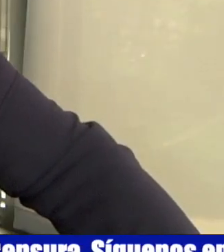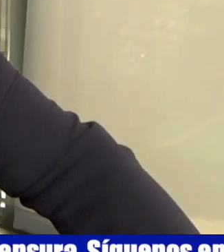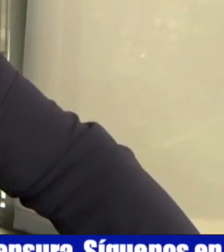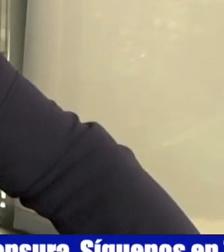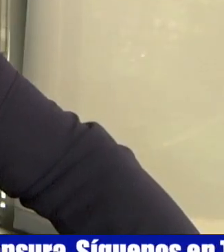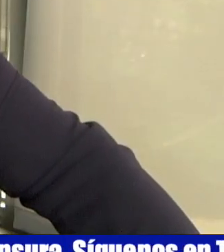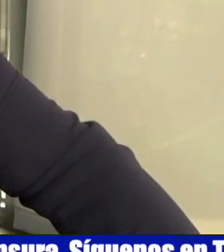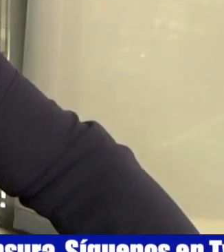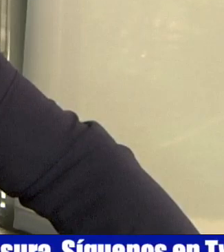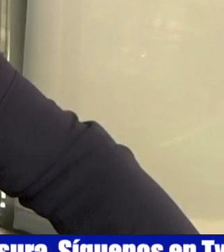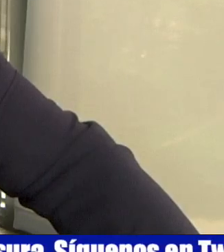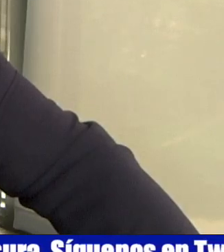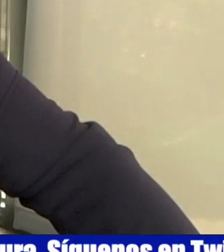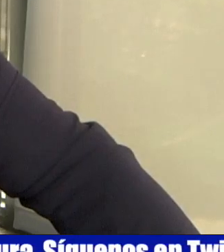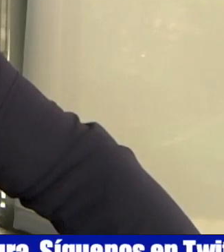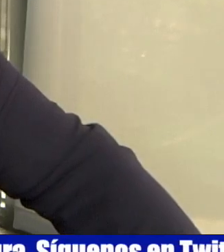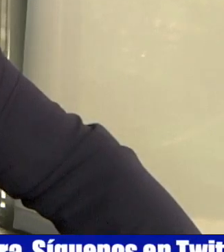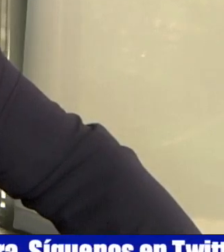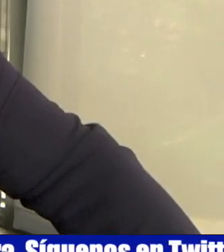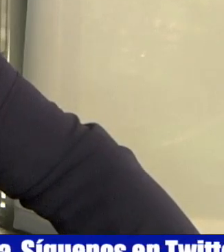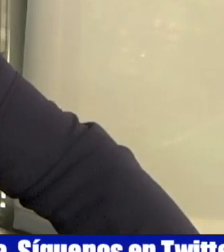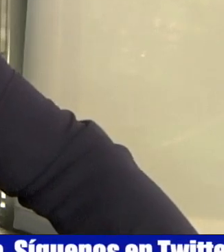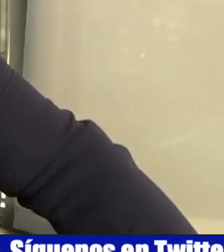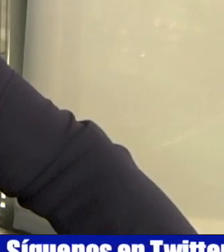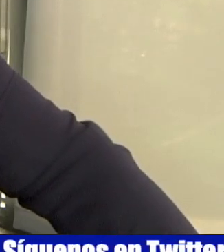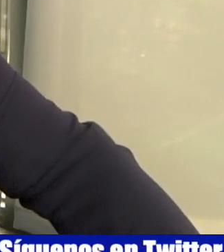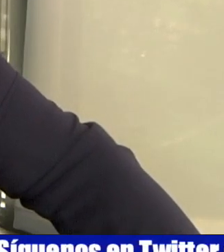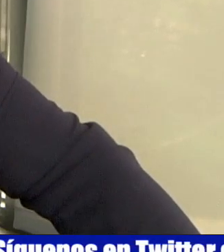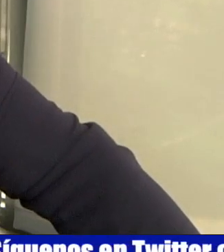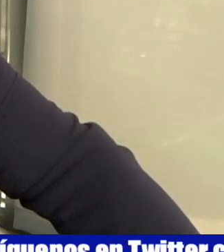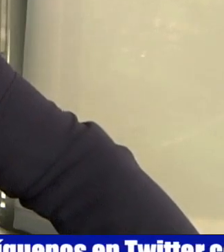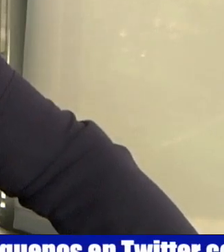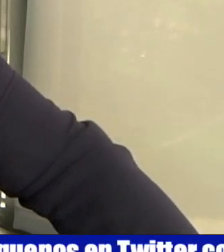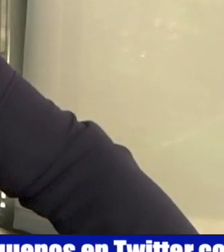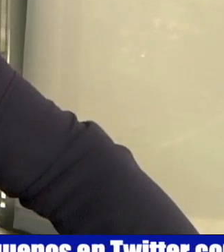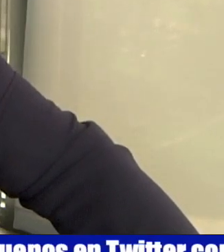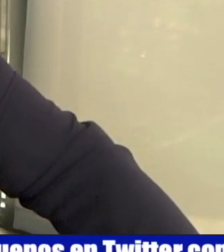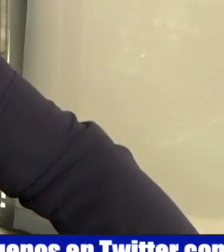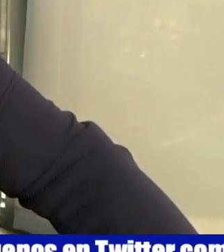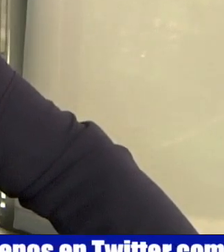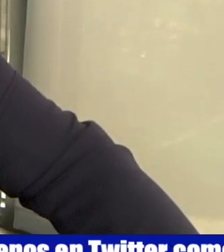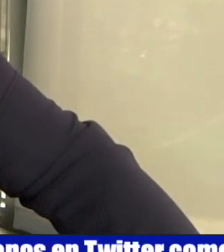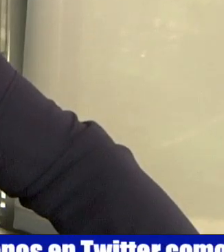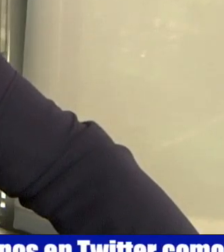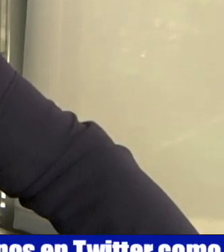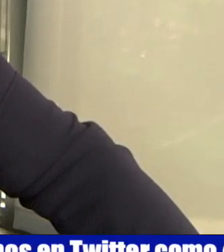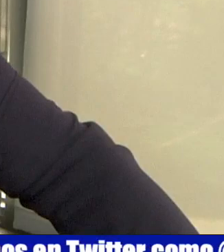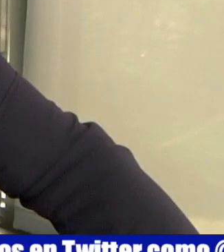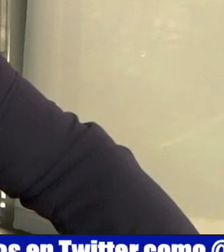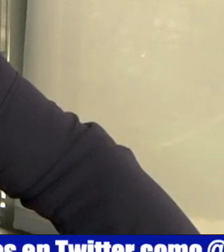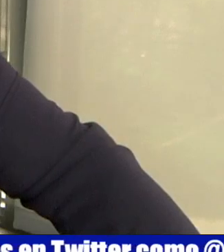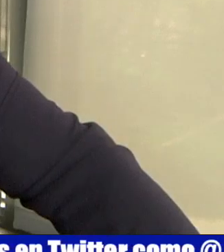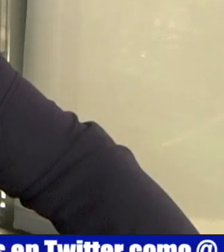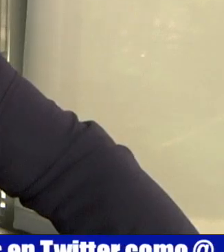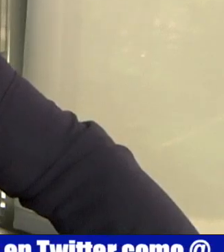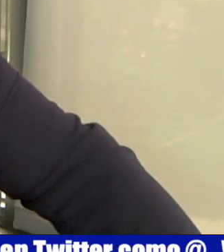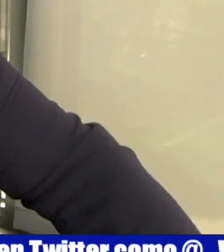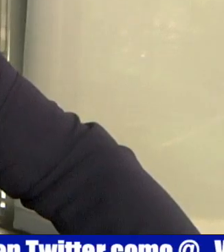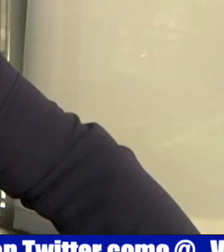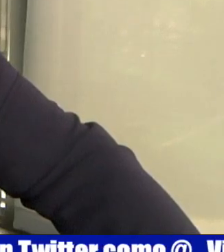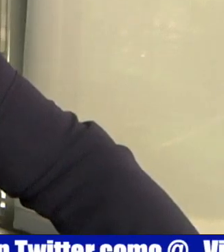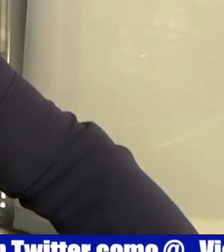sobre el trabajo de la jefa de gobierno en torno a la seguridad en la Ciudad de México? Y